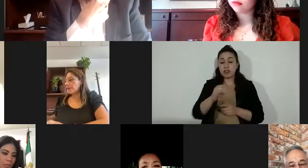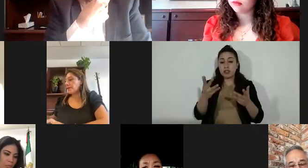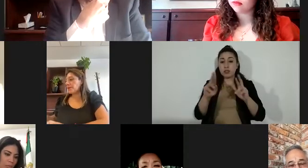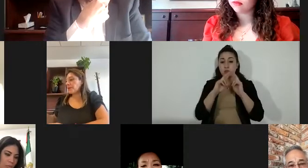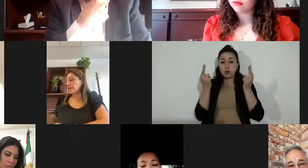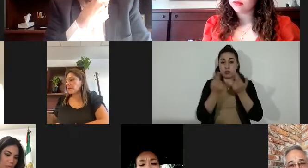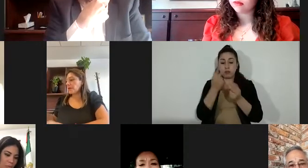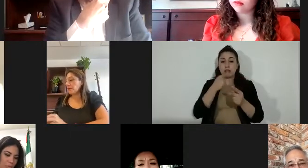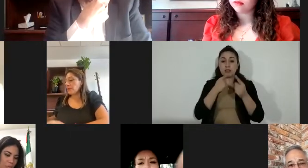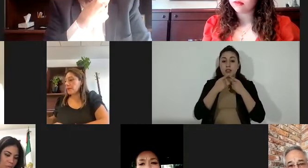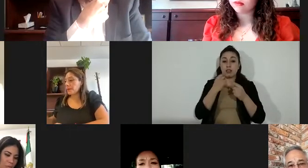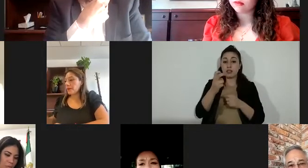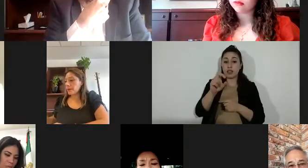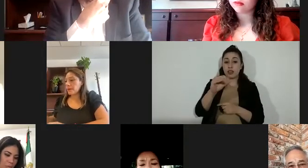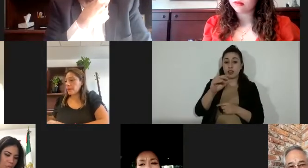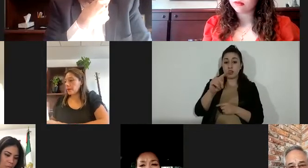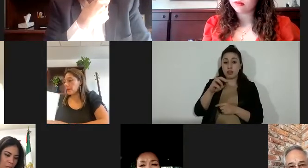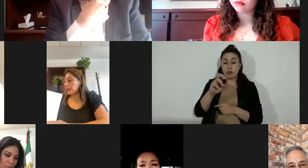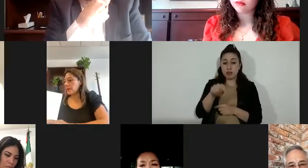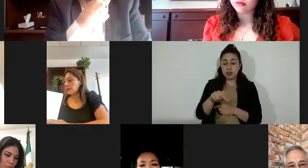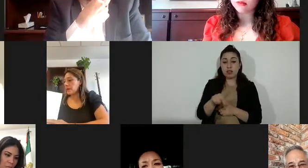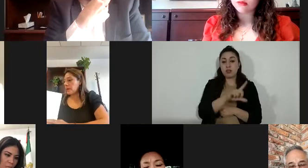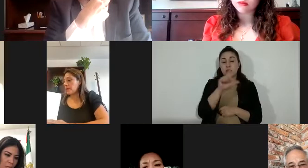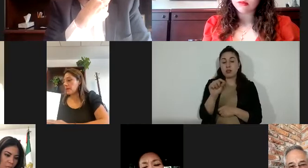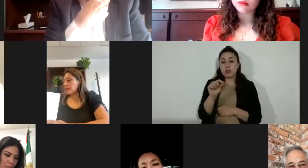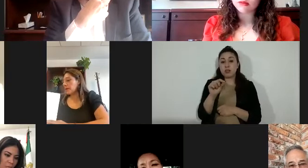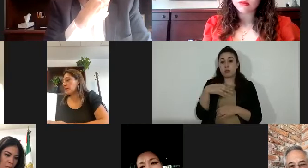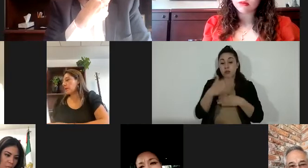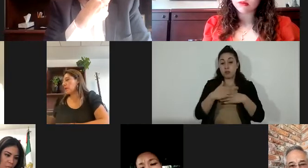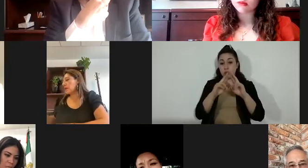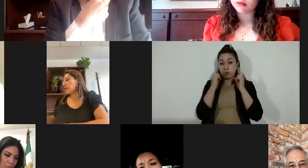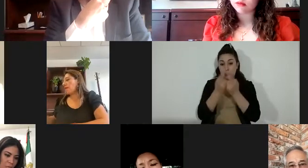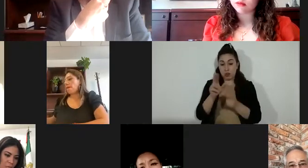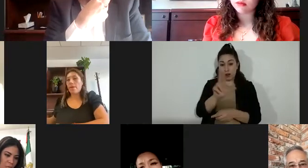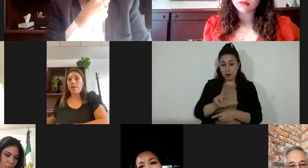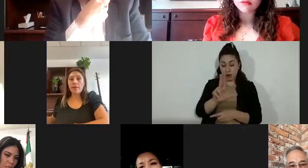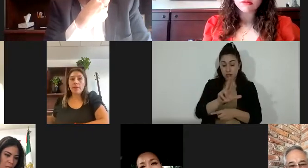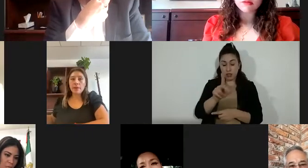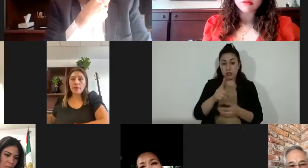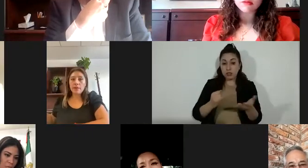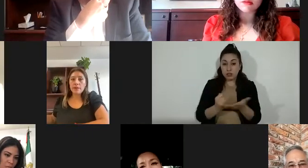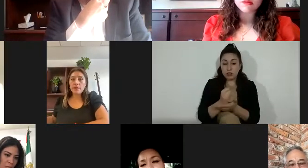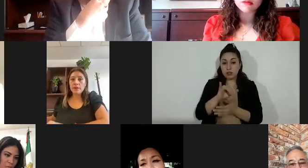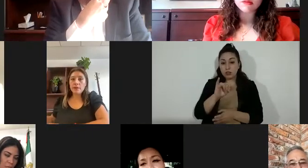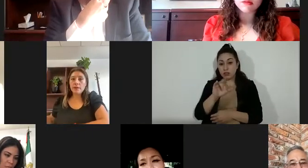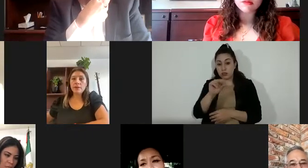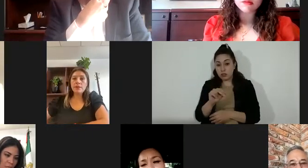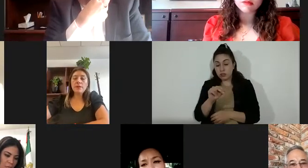poder dictaminar y en la primera sesión del martes, si así lo determina pues